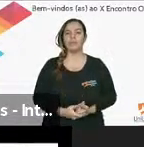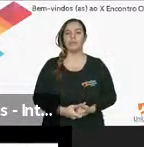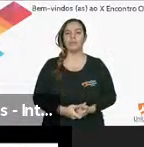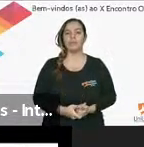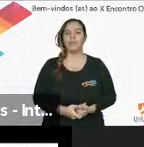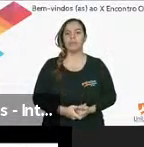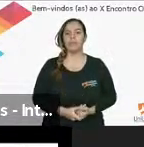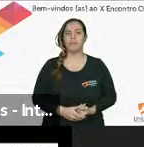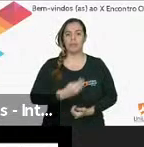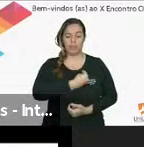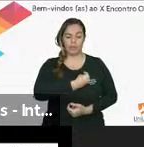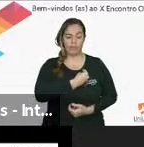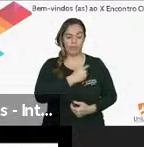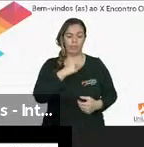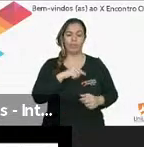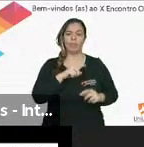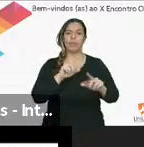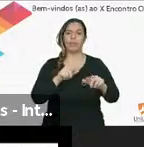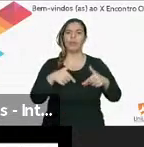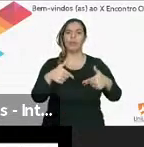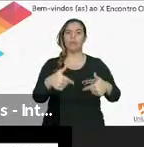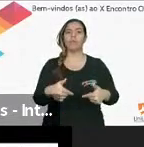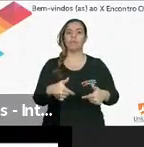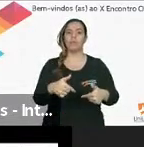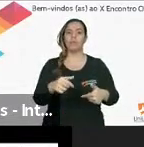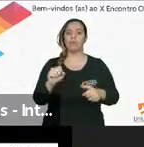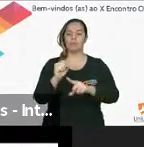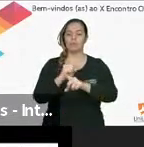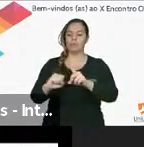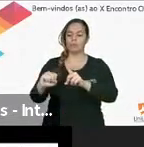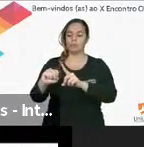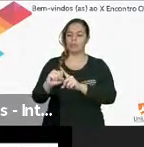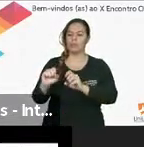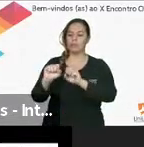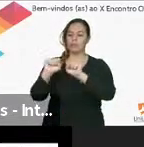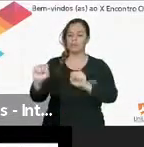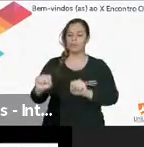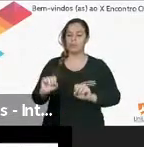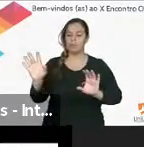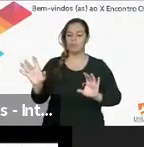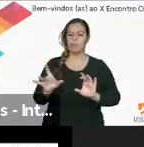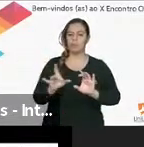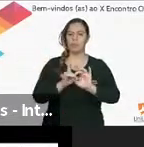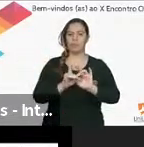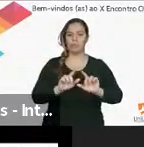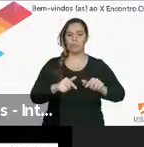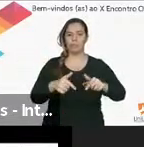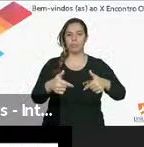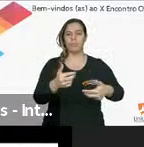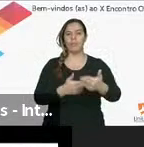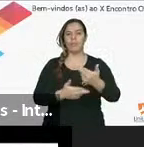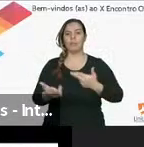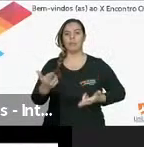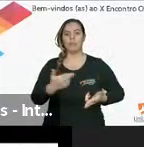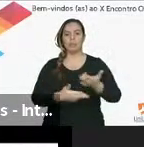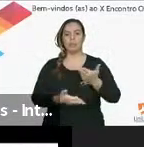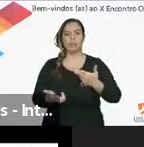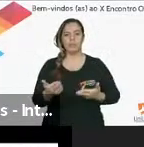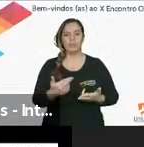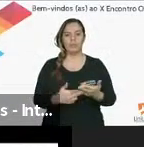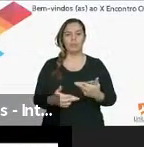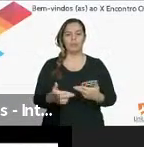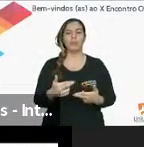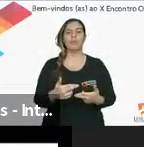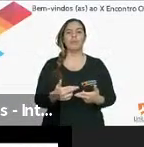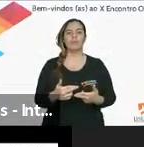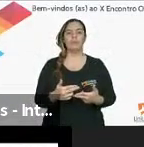de operar de un sistema que tiene que ver con una dinámica de relaciones, de